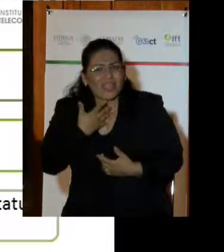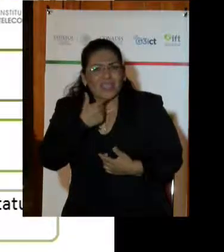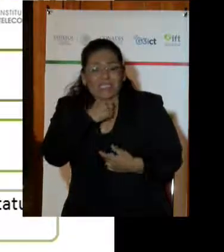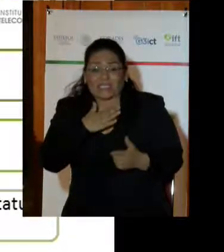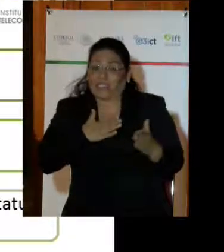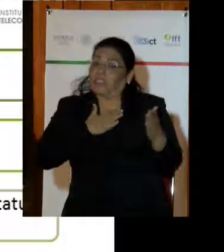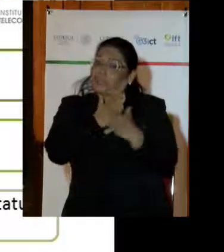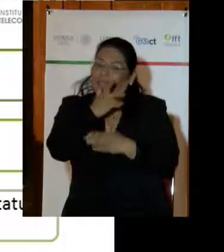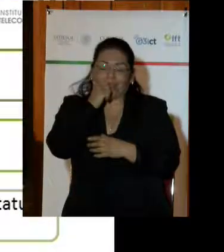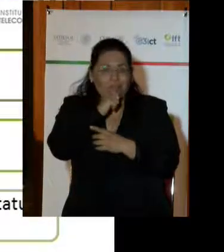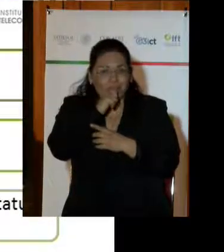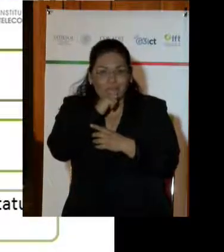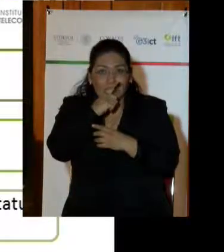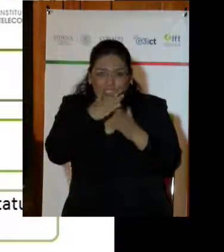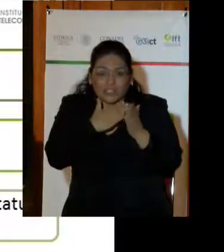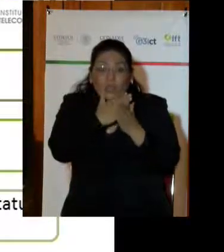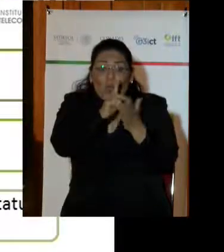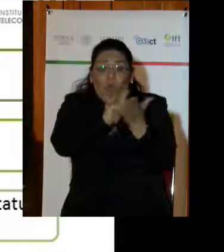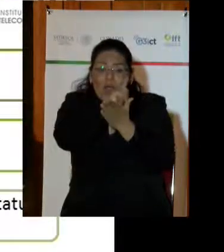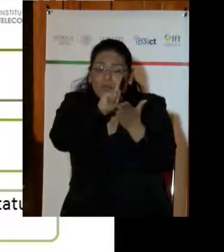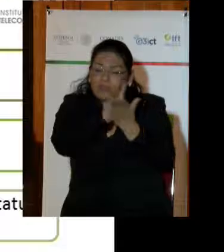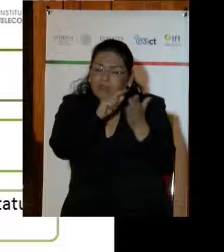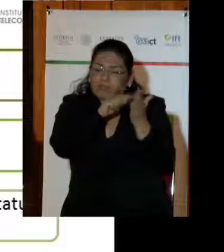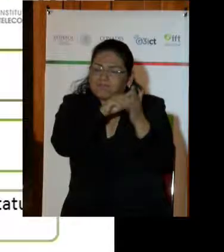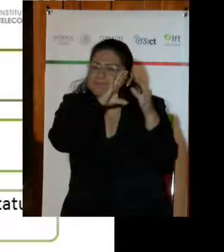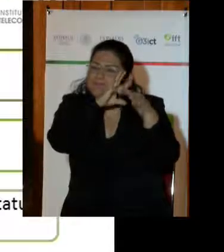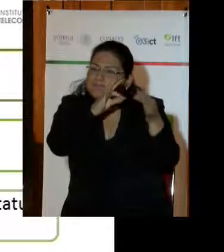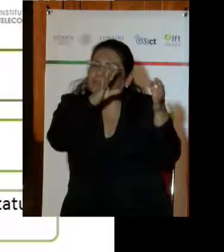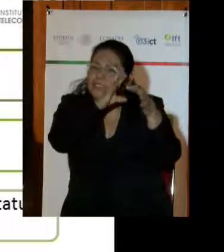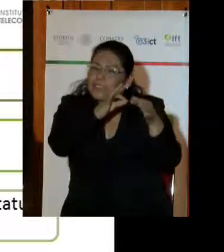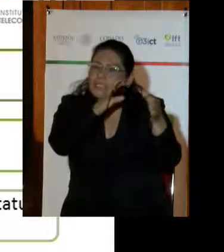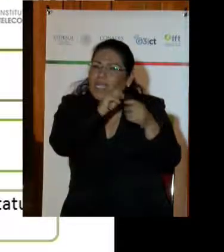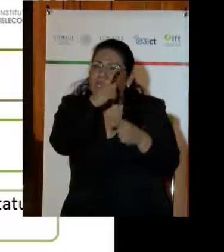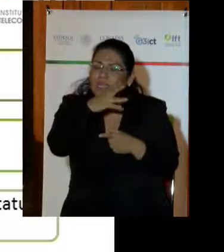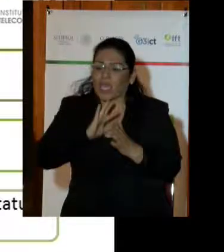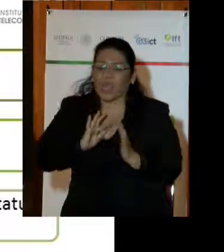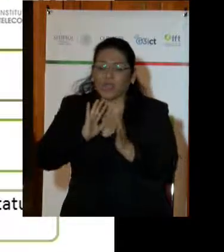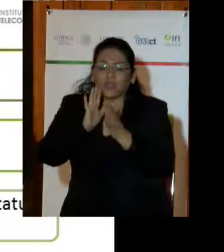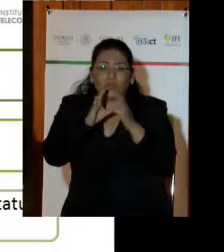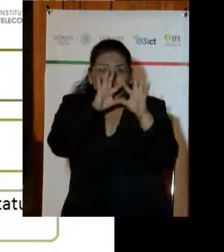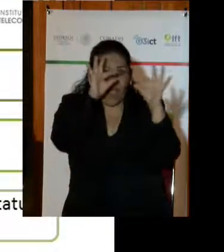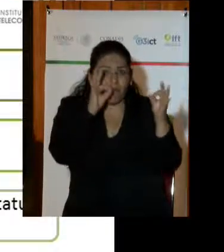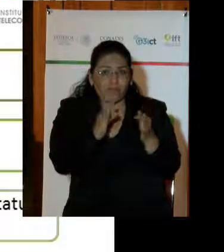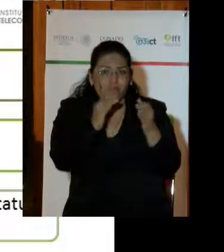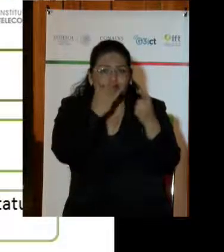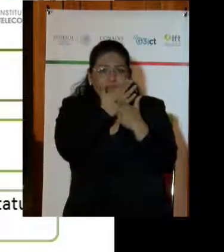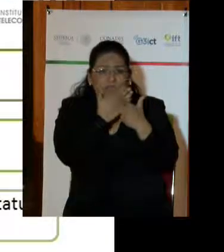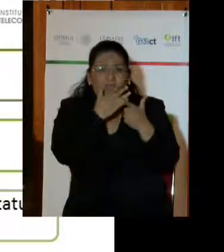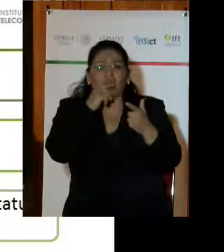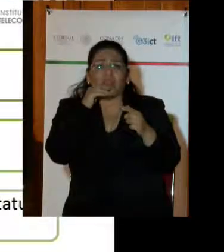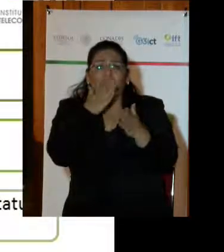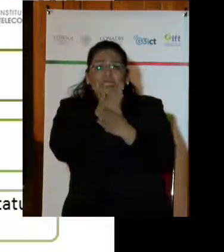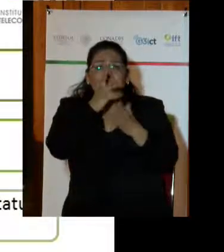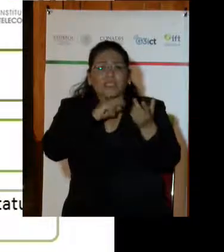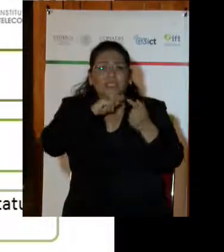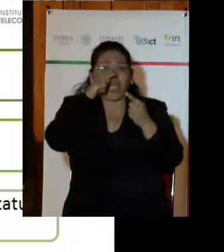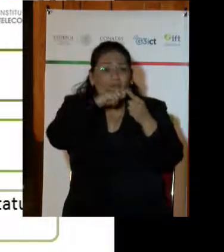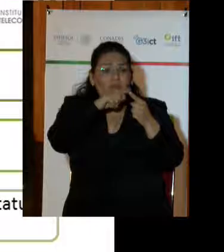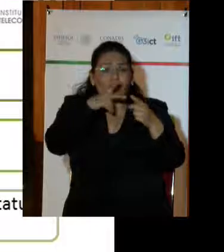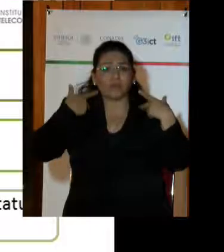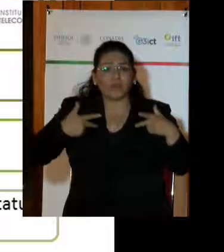accesibles. Y conforme a la ley y nuestra ley para combatir y para prevenir discriminación a las